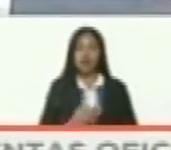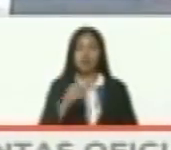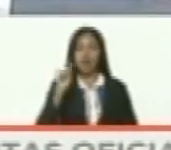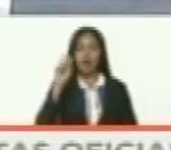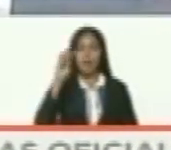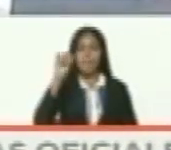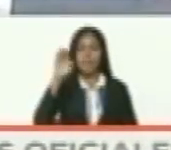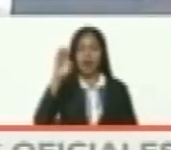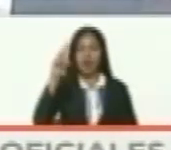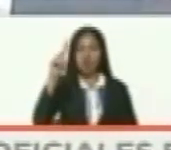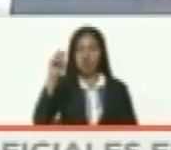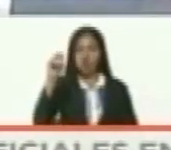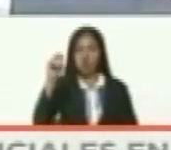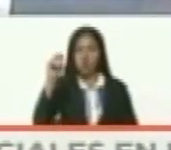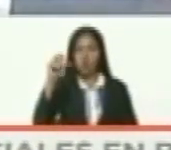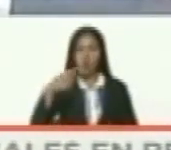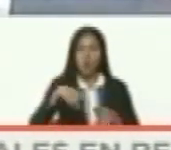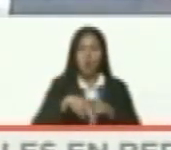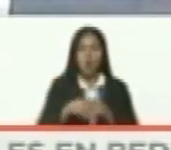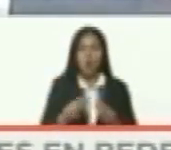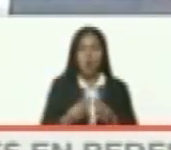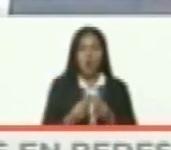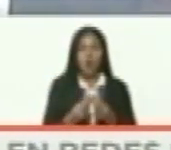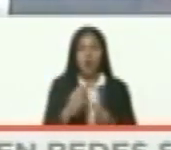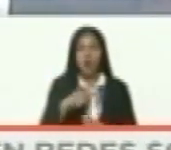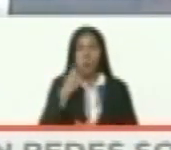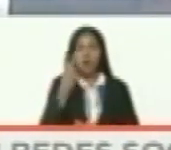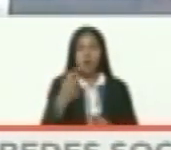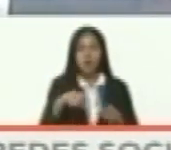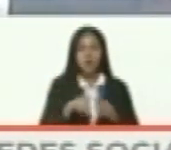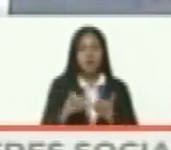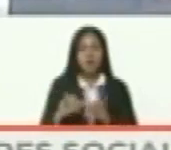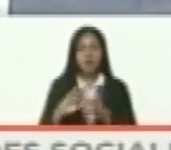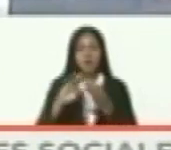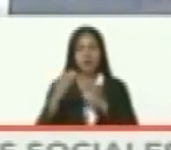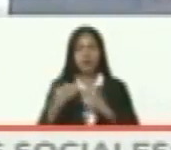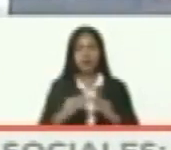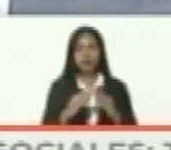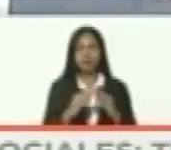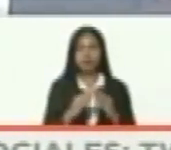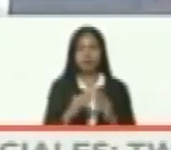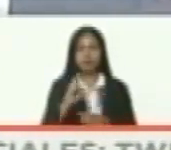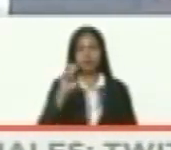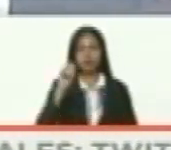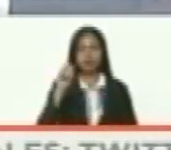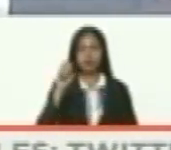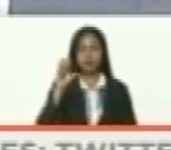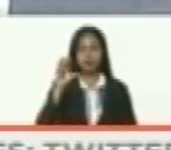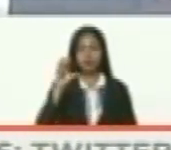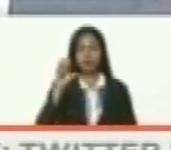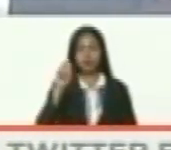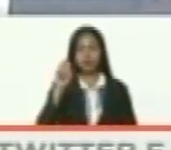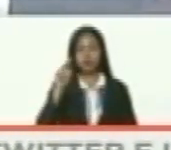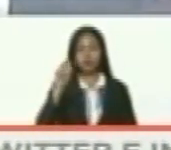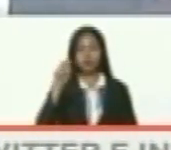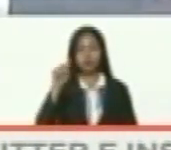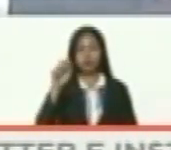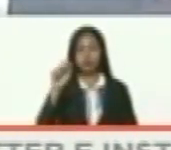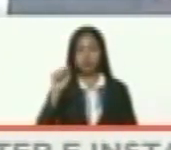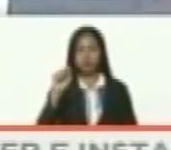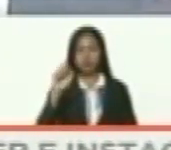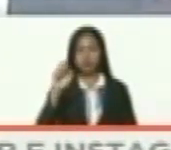Amado Torres, junto a la vocera de la comunidad de Cocorote, la